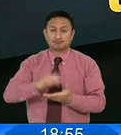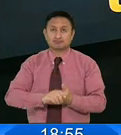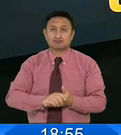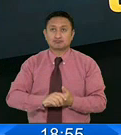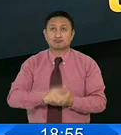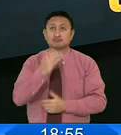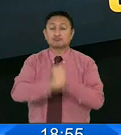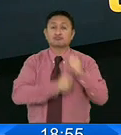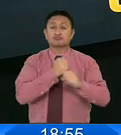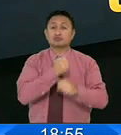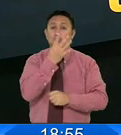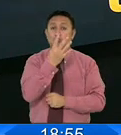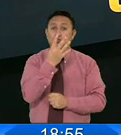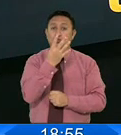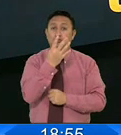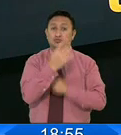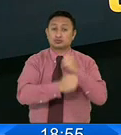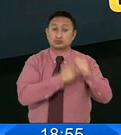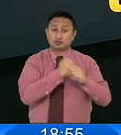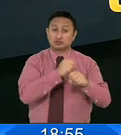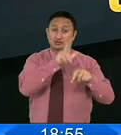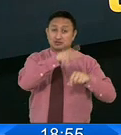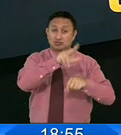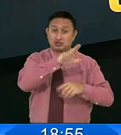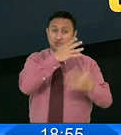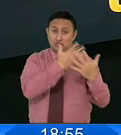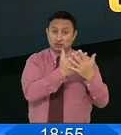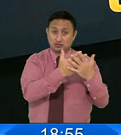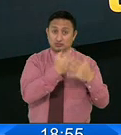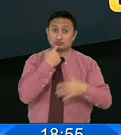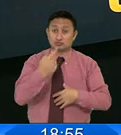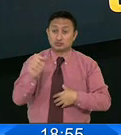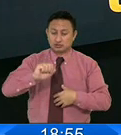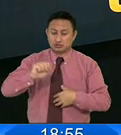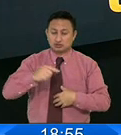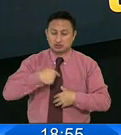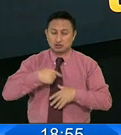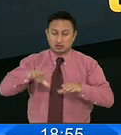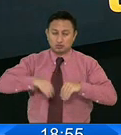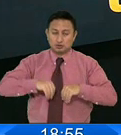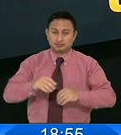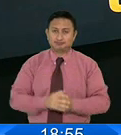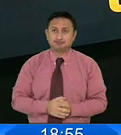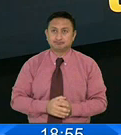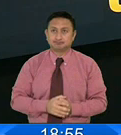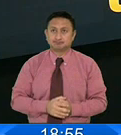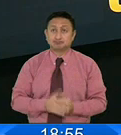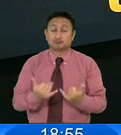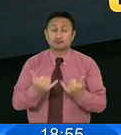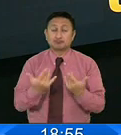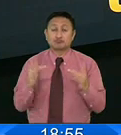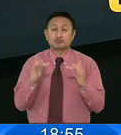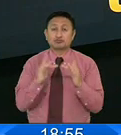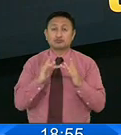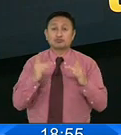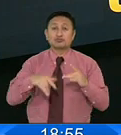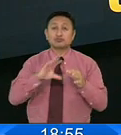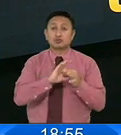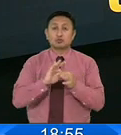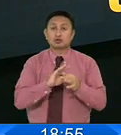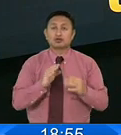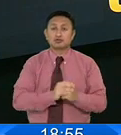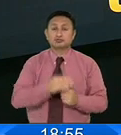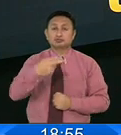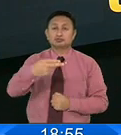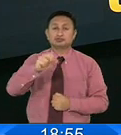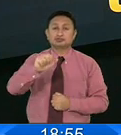de 4 años, 3 meses de prisión tras admitir el cometimiento del delito. Inmediatamente vamos a hacer contacto con nuestro compañero